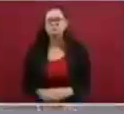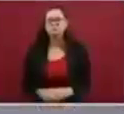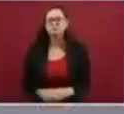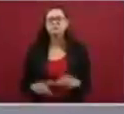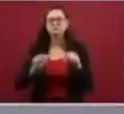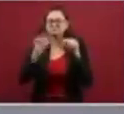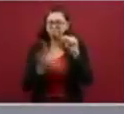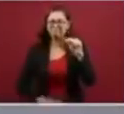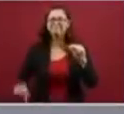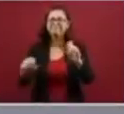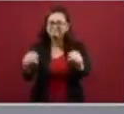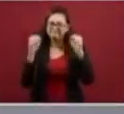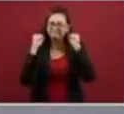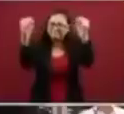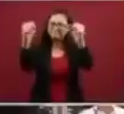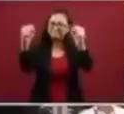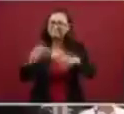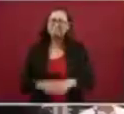¡Viva México!